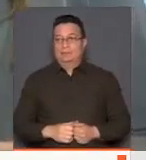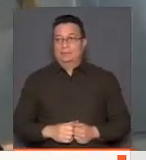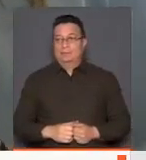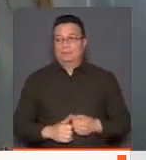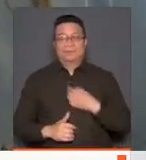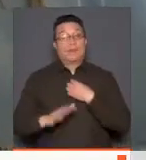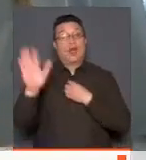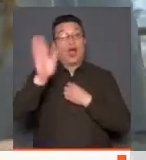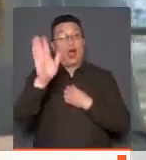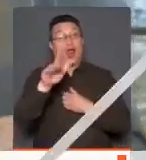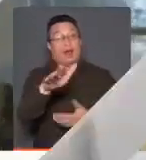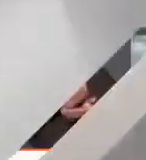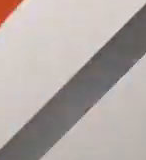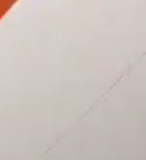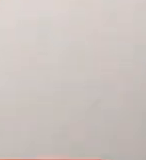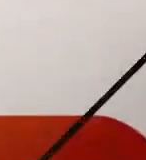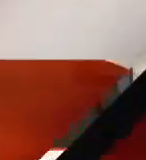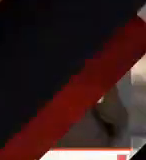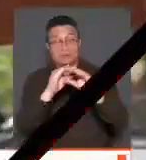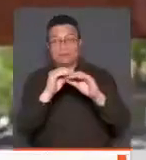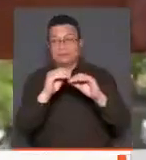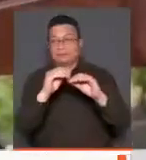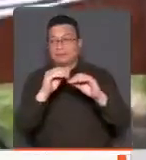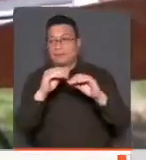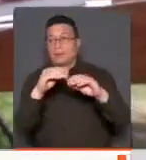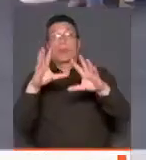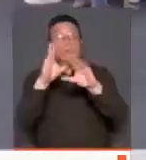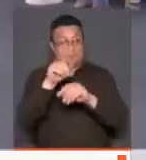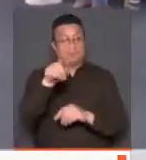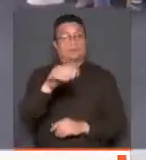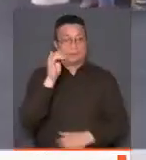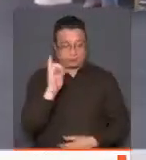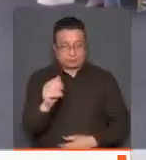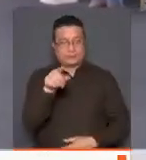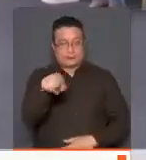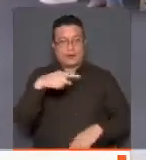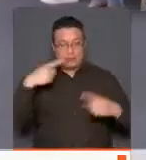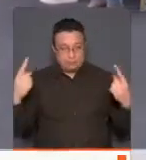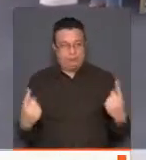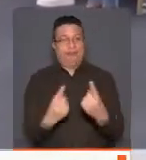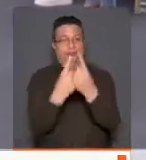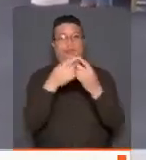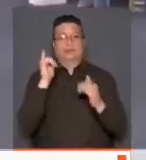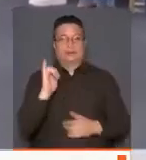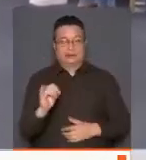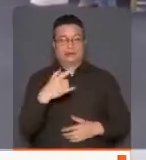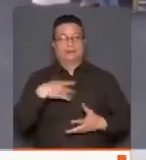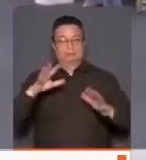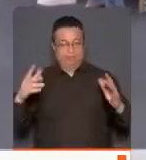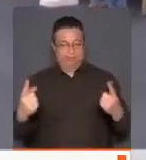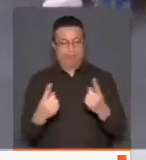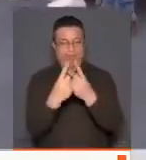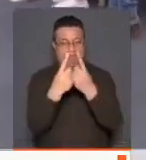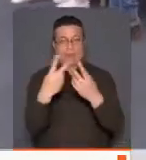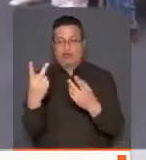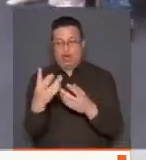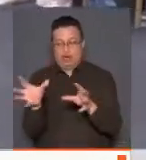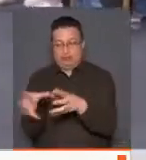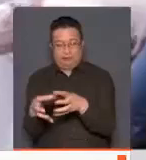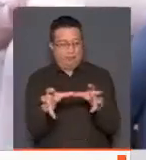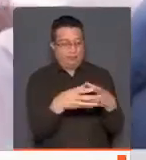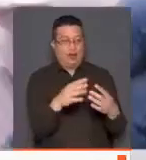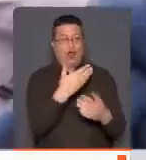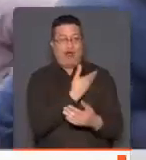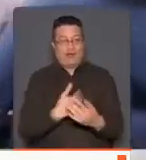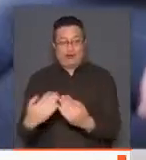Hola Chantal, buenas noches. Sí, esa fue la principal conclusión de este encuentro, la generación de esta alianza entre las dos coaliciones de gobierno después de este cónclave